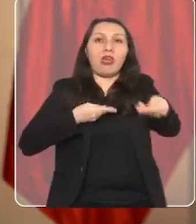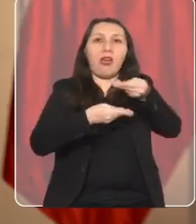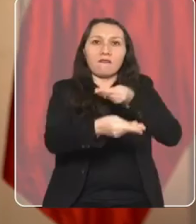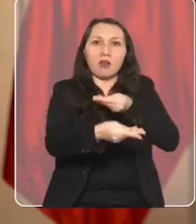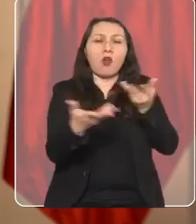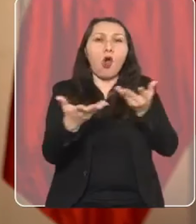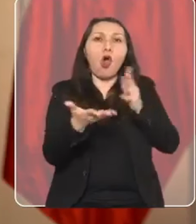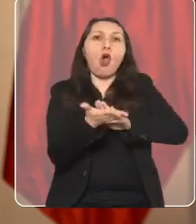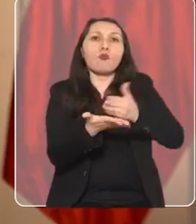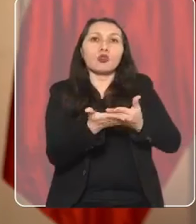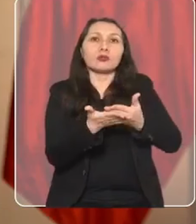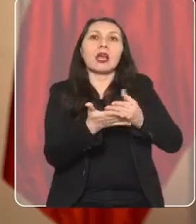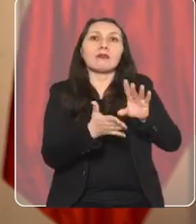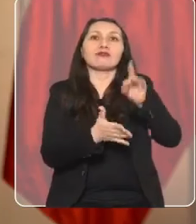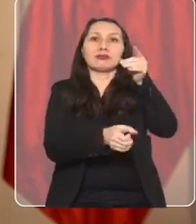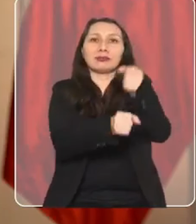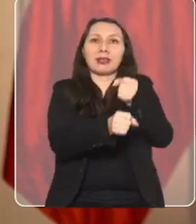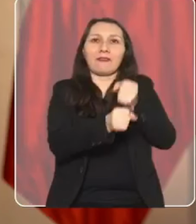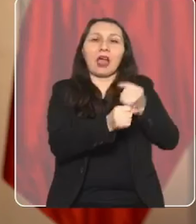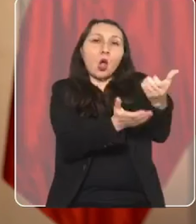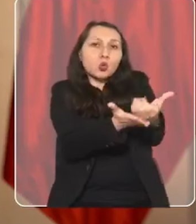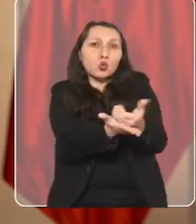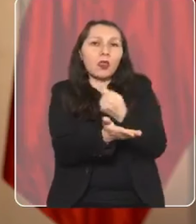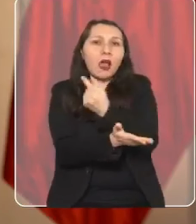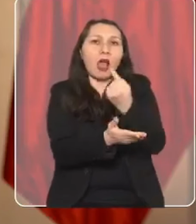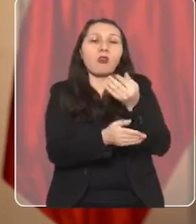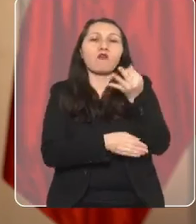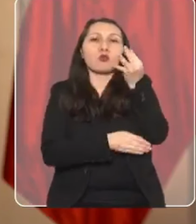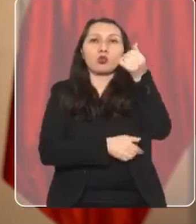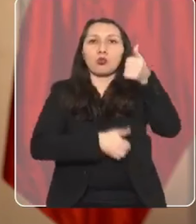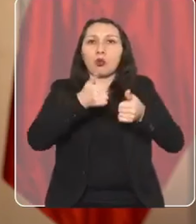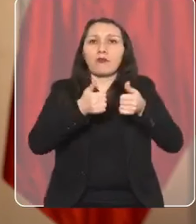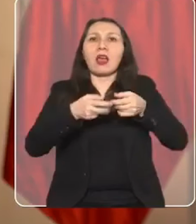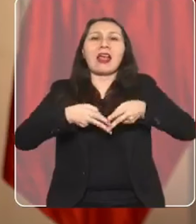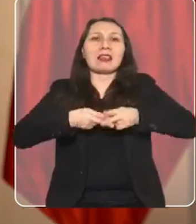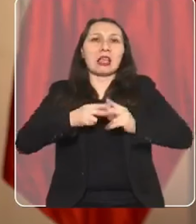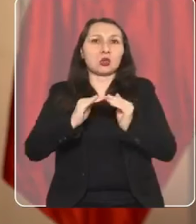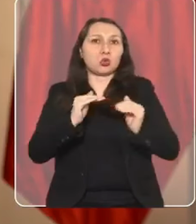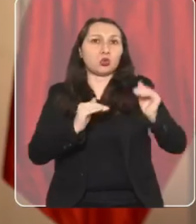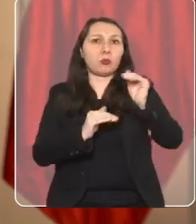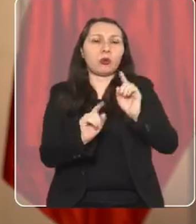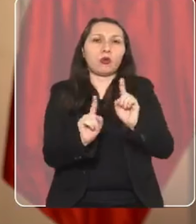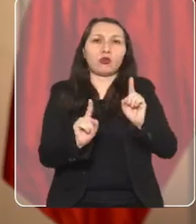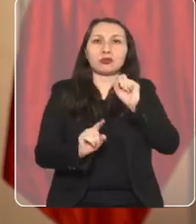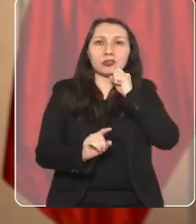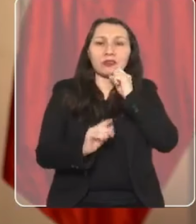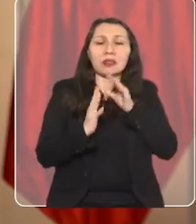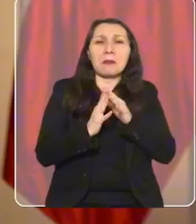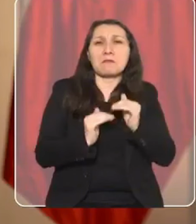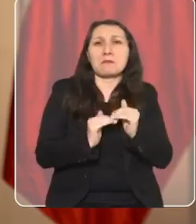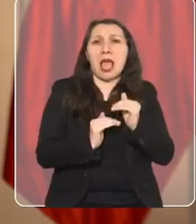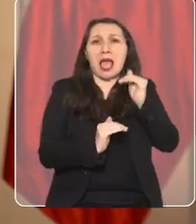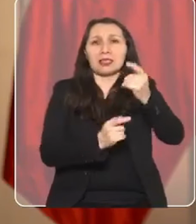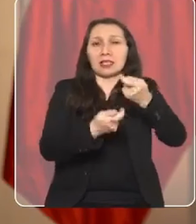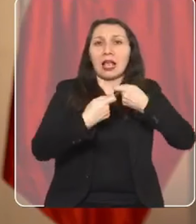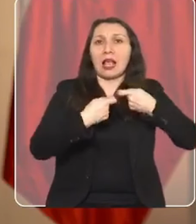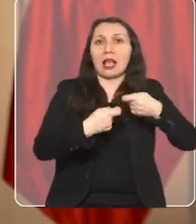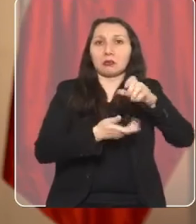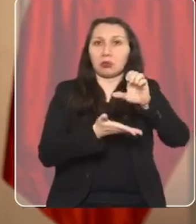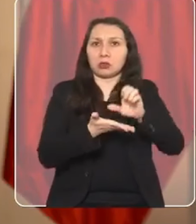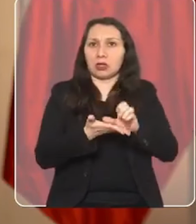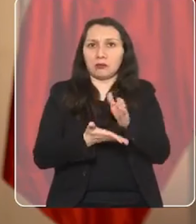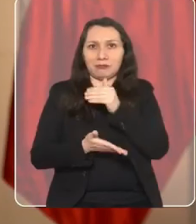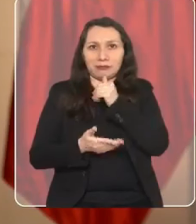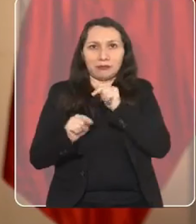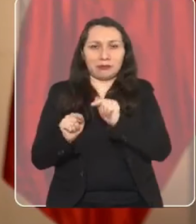a las condiciones laborales y salariales de cada futuro profesional y técnico superior y no implica un mayor aumento del gasto